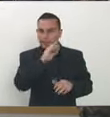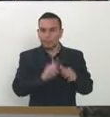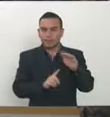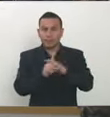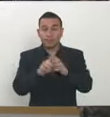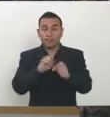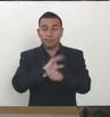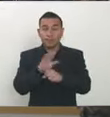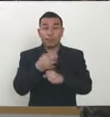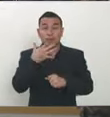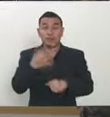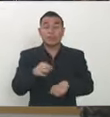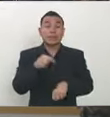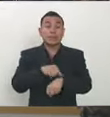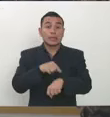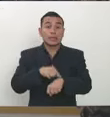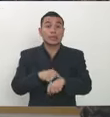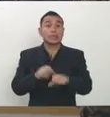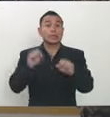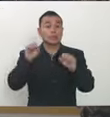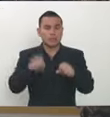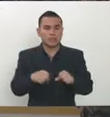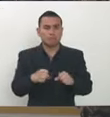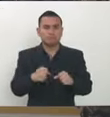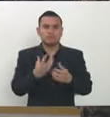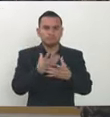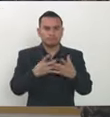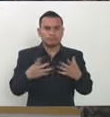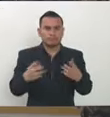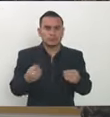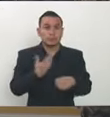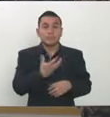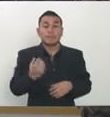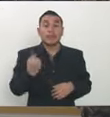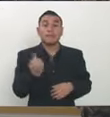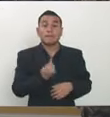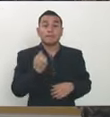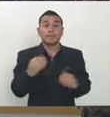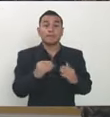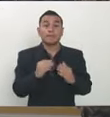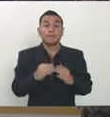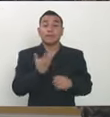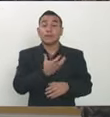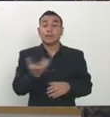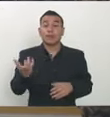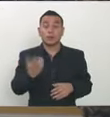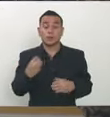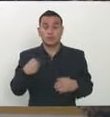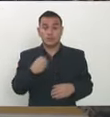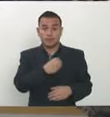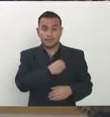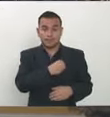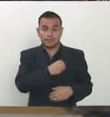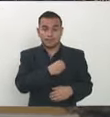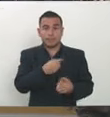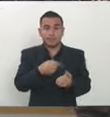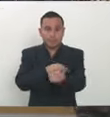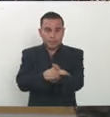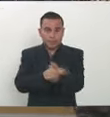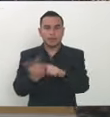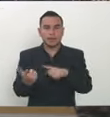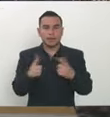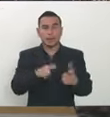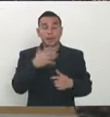Que nos dé tiempo no solo de poder atender a la gente, sino además de tener el hospital listo. Creo que el hospital nos va a